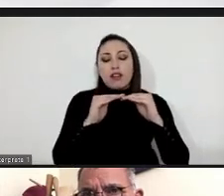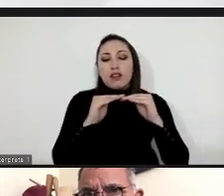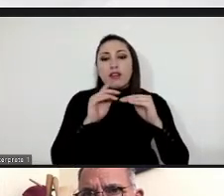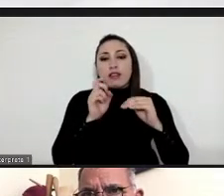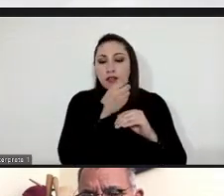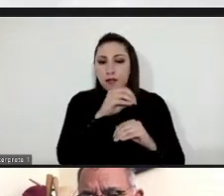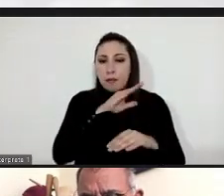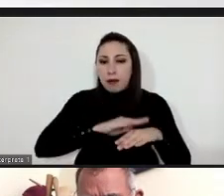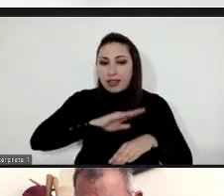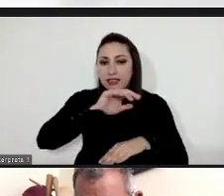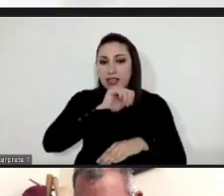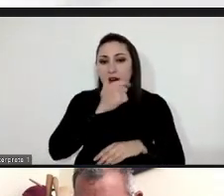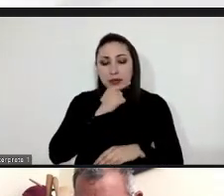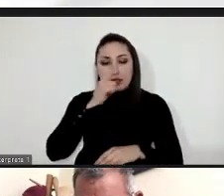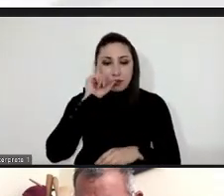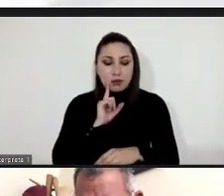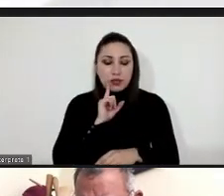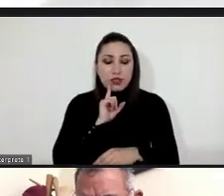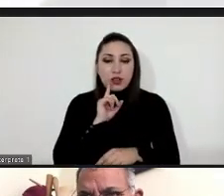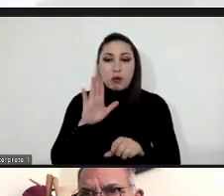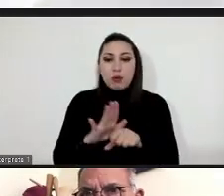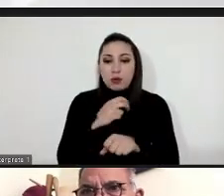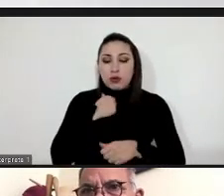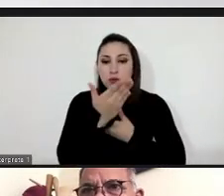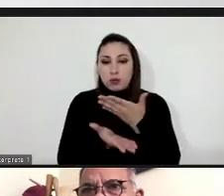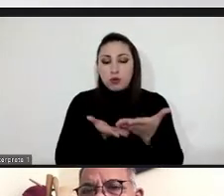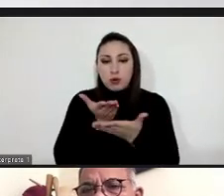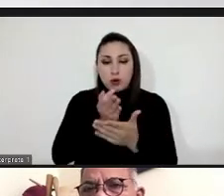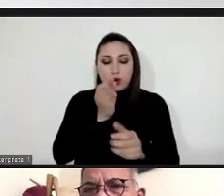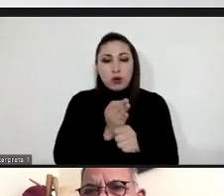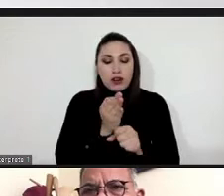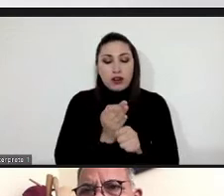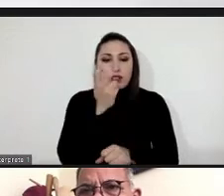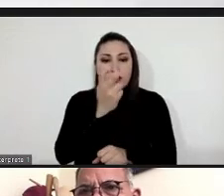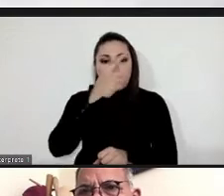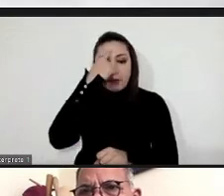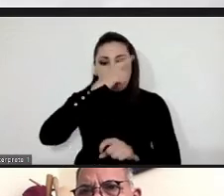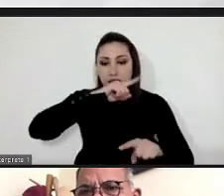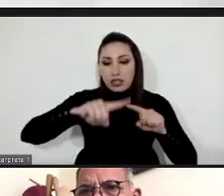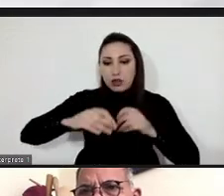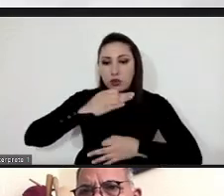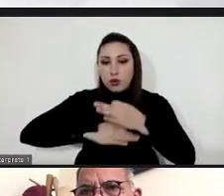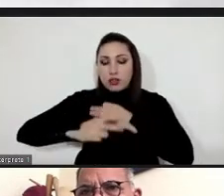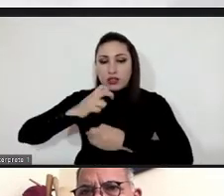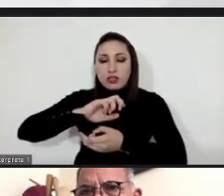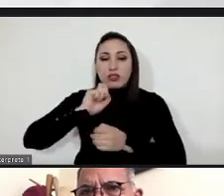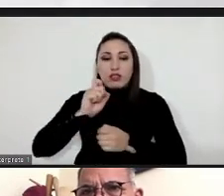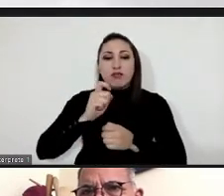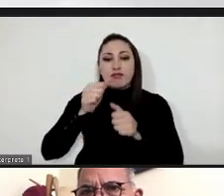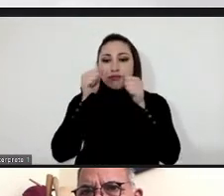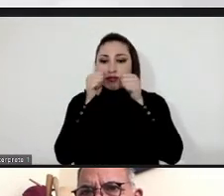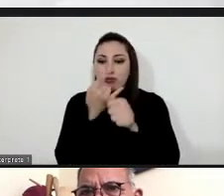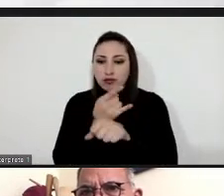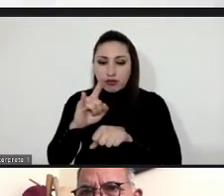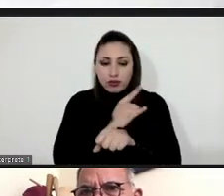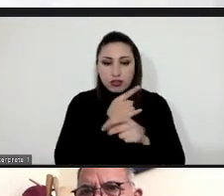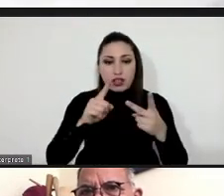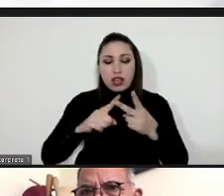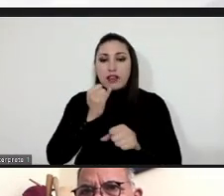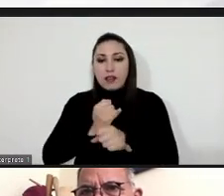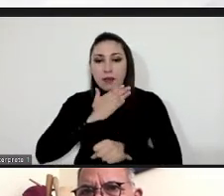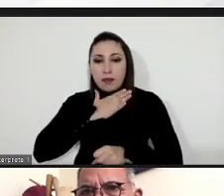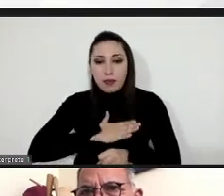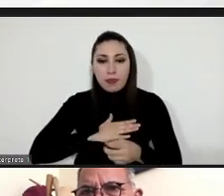esta perspectiva, se propone eliminar las causas de la opresión de género, como son la desigualdad, la injusticia y la